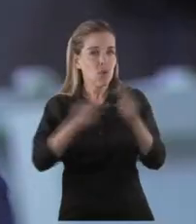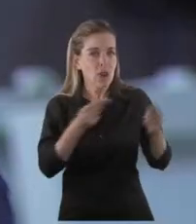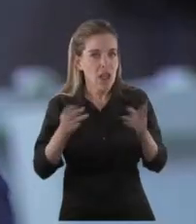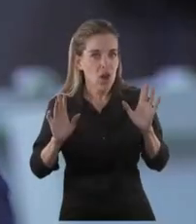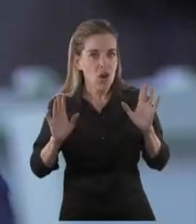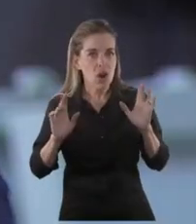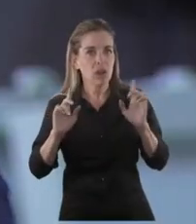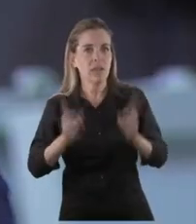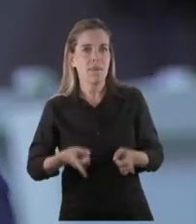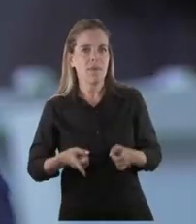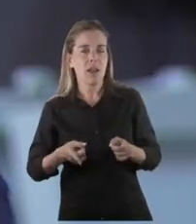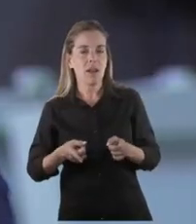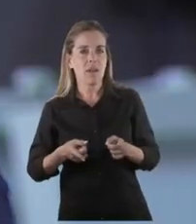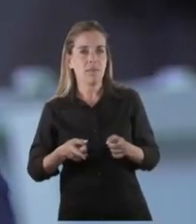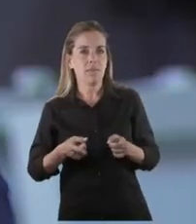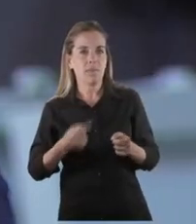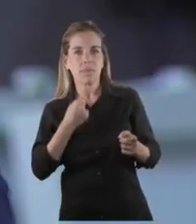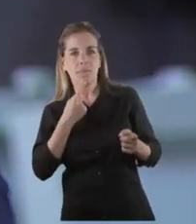pelea.